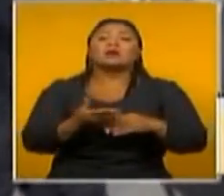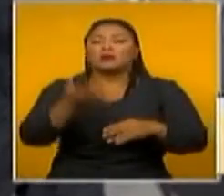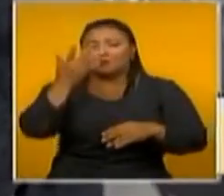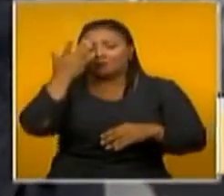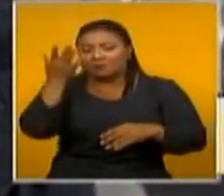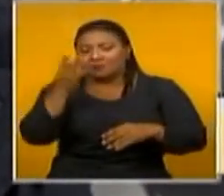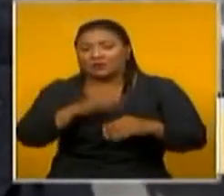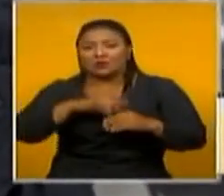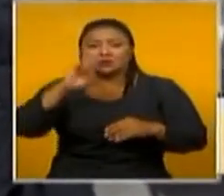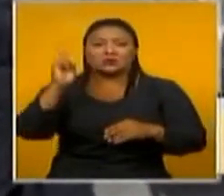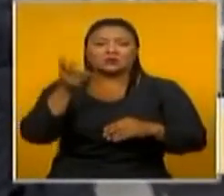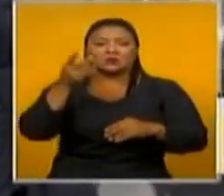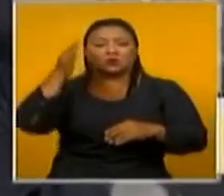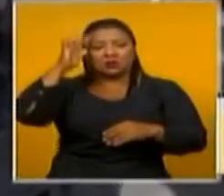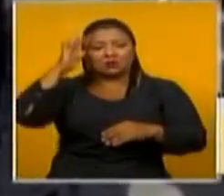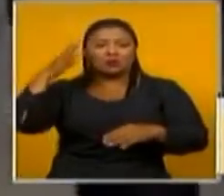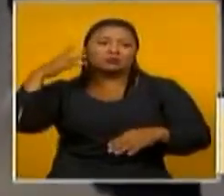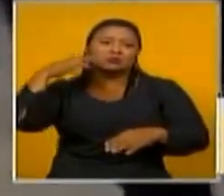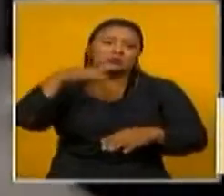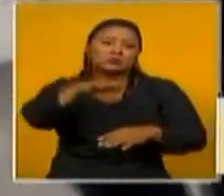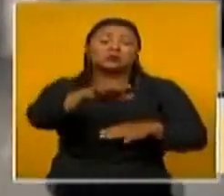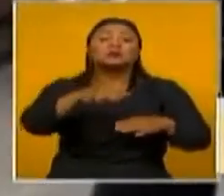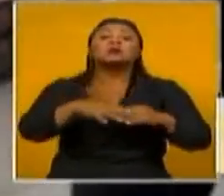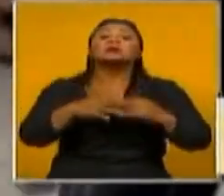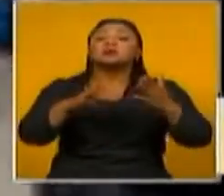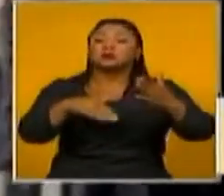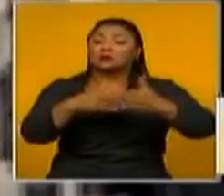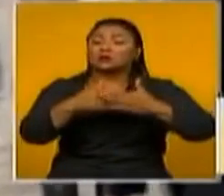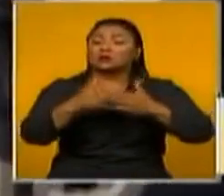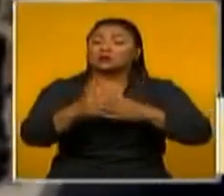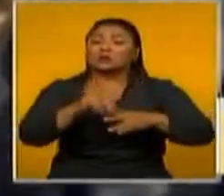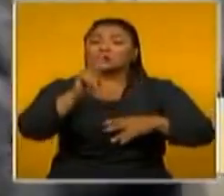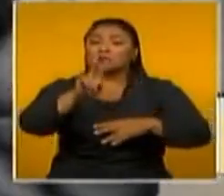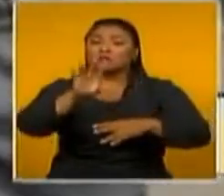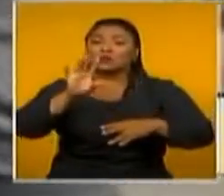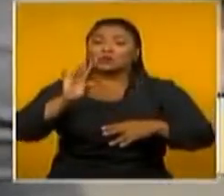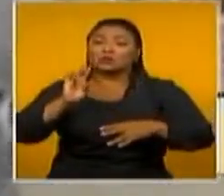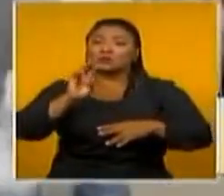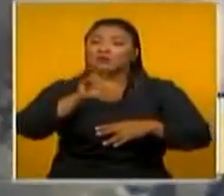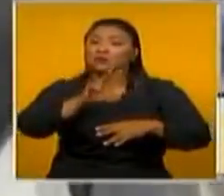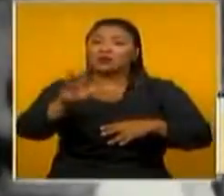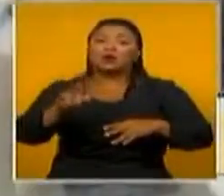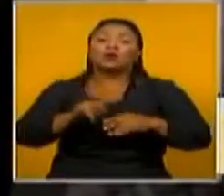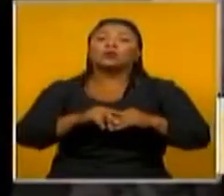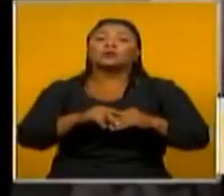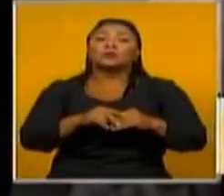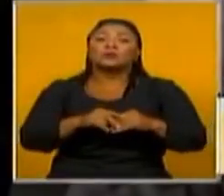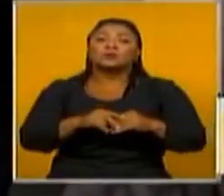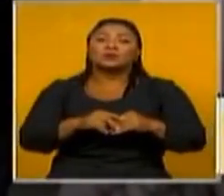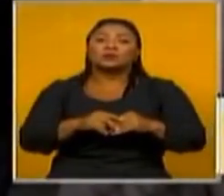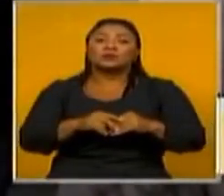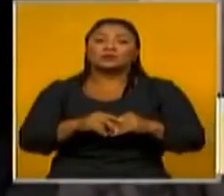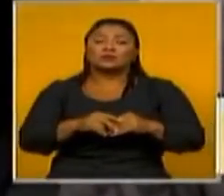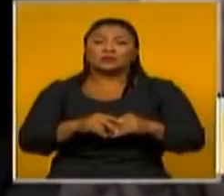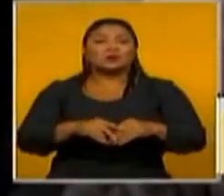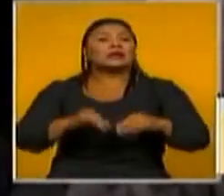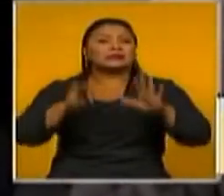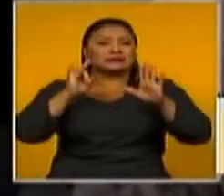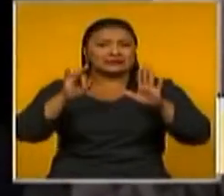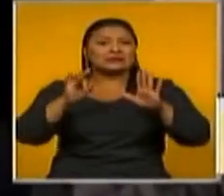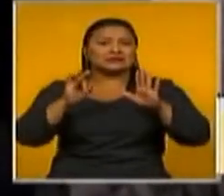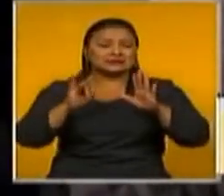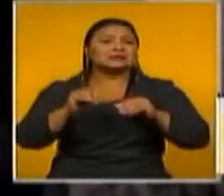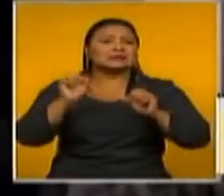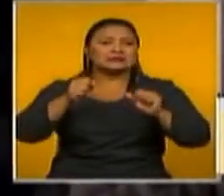realizó la segunda intervención como parte del operativo Fortaleza 282 ejecutado en 2017. Se realizaron 7 allanamientos